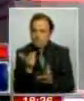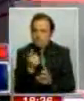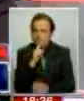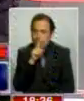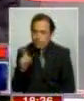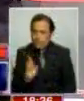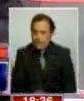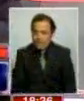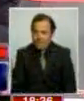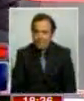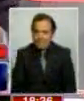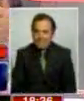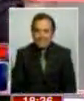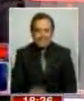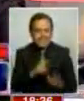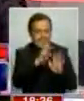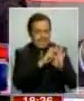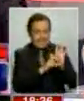Matilde,